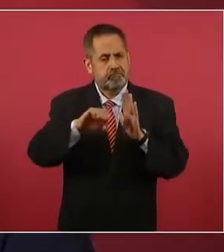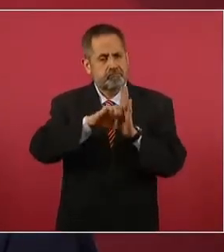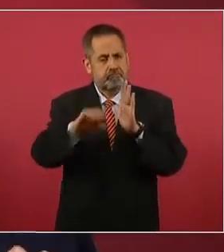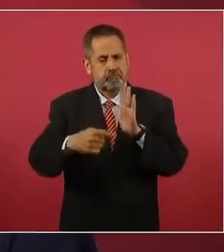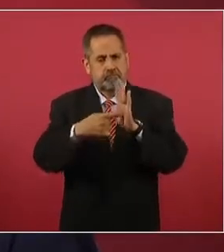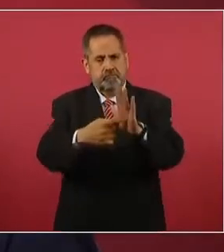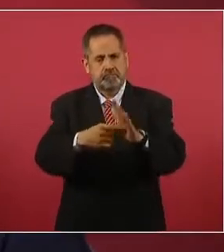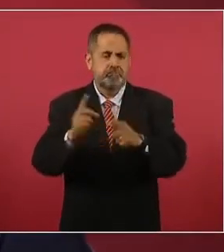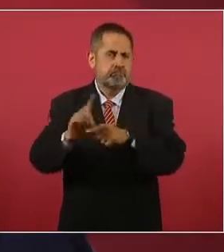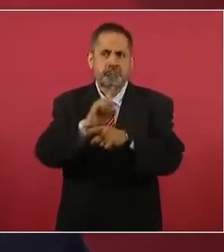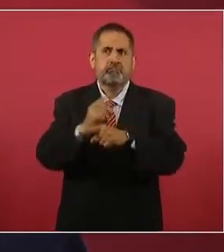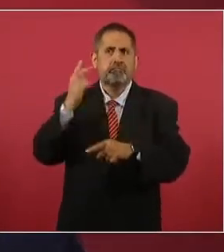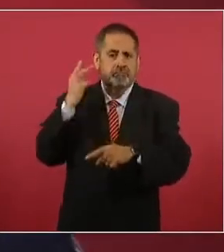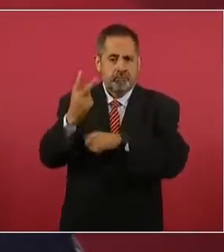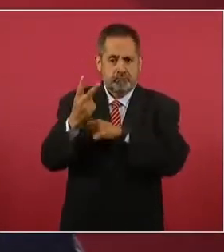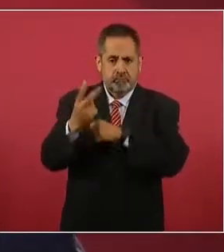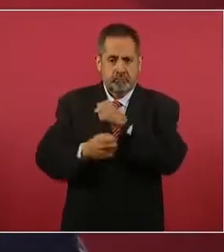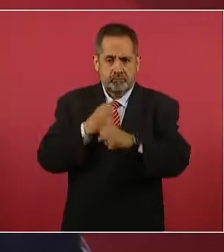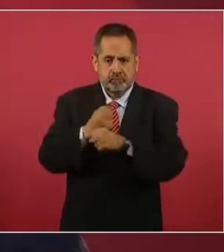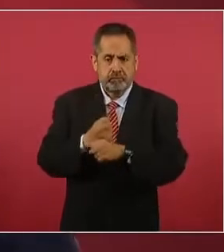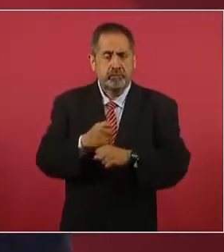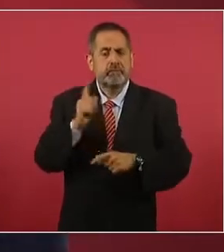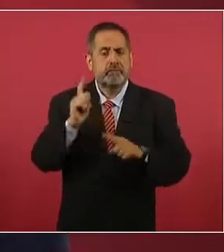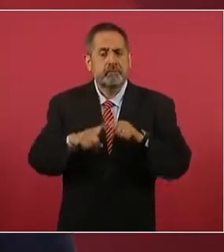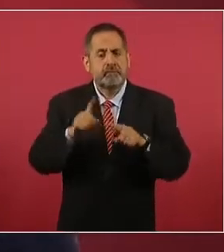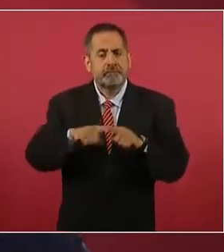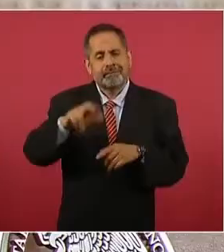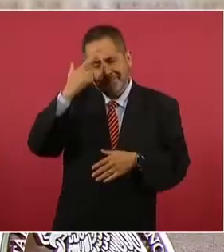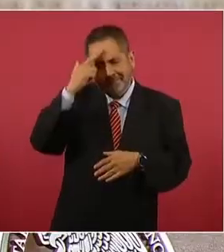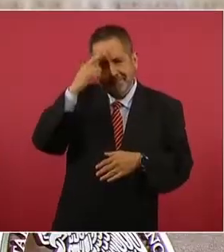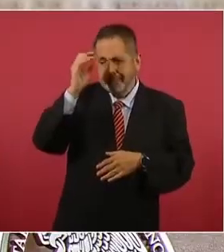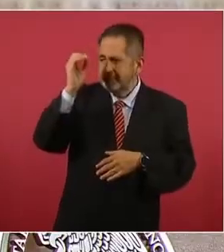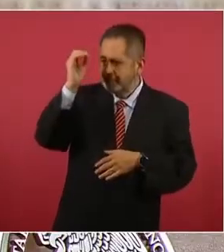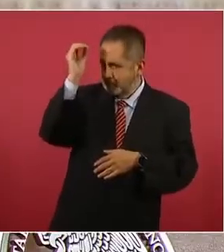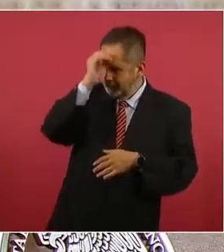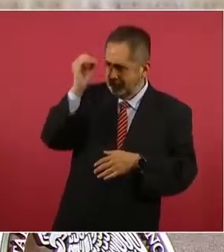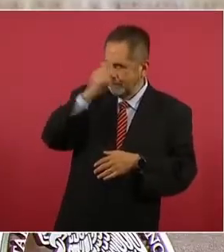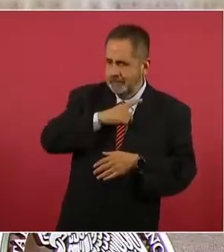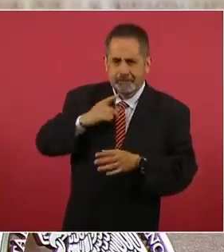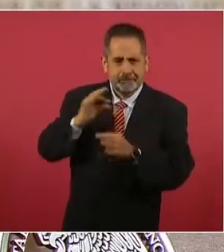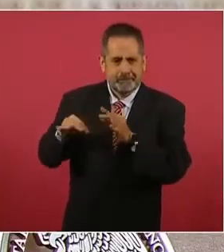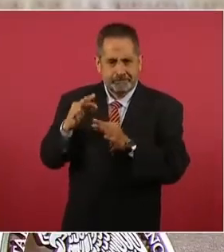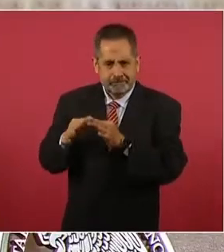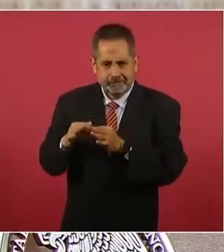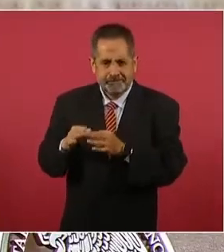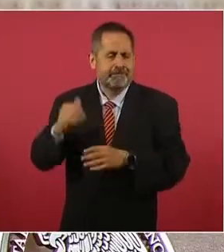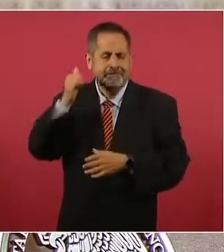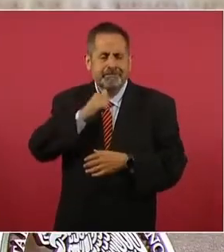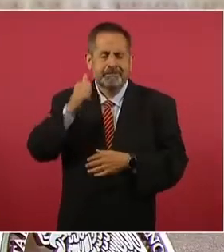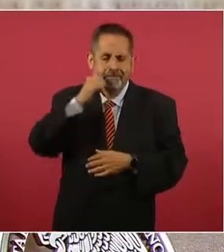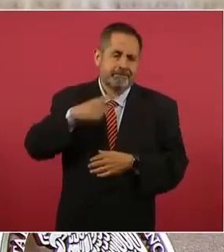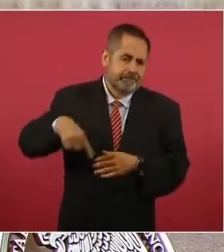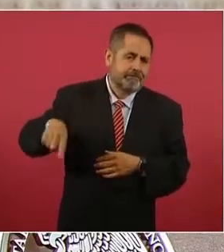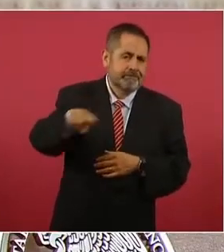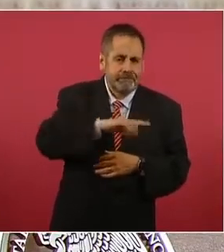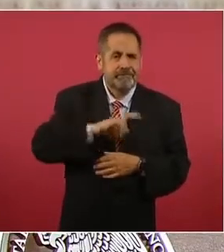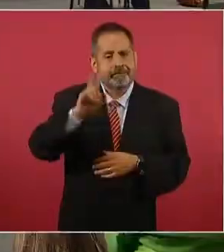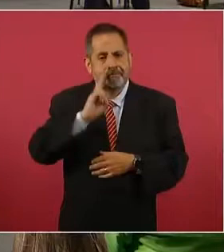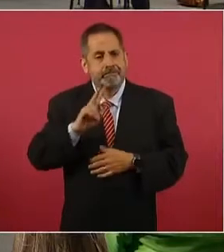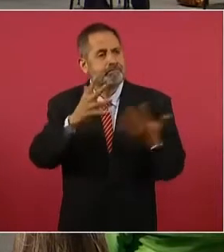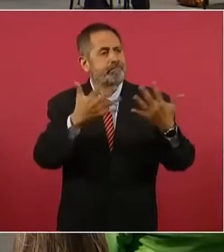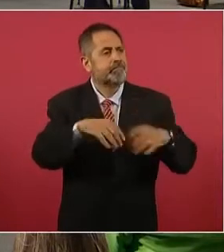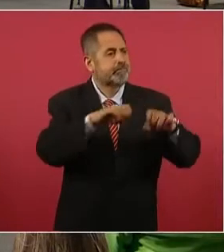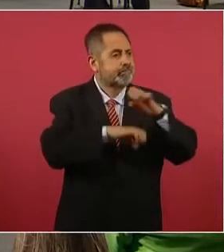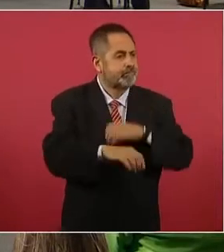hemos echado a andar ya desde hace 2 años, la opinión de cumplimiento. Antes había un trámite que todas las dependencias tenían que pasar para verificar si la empresa que